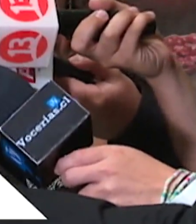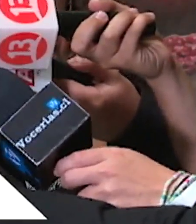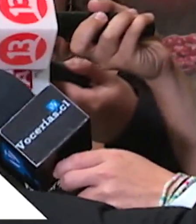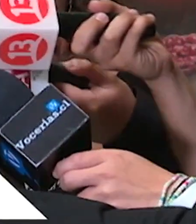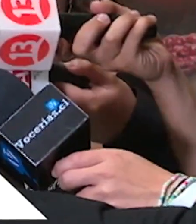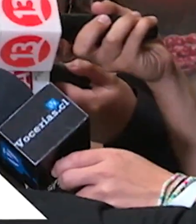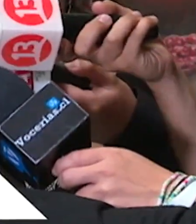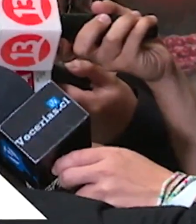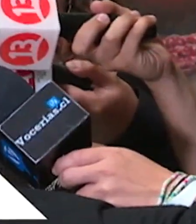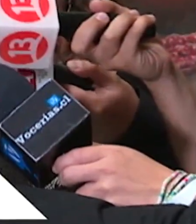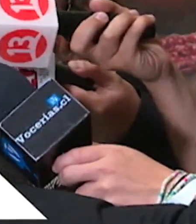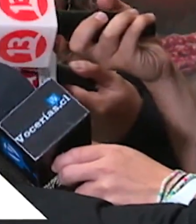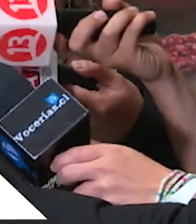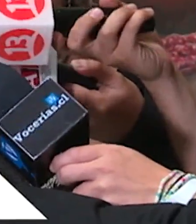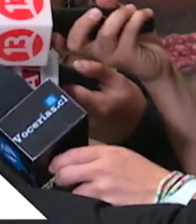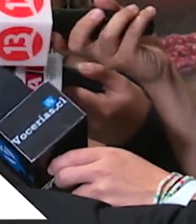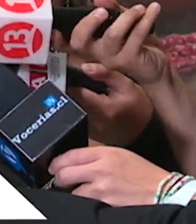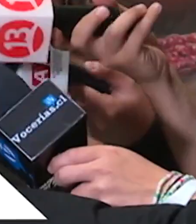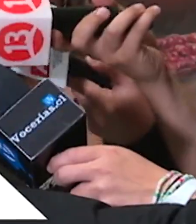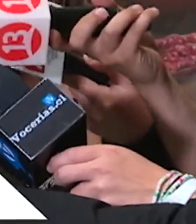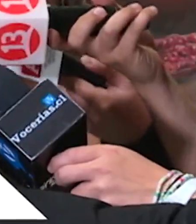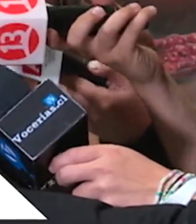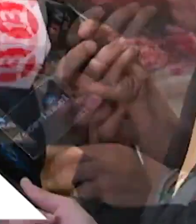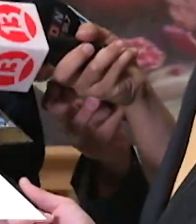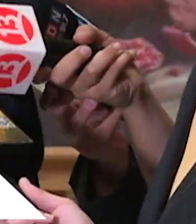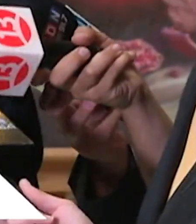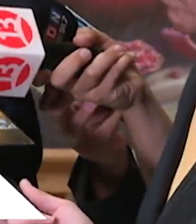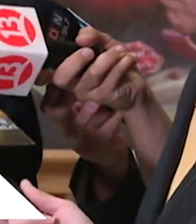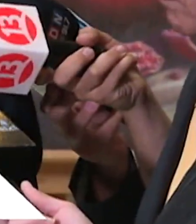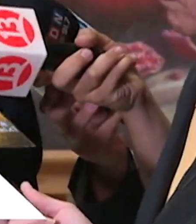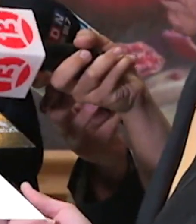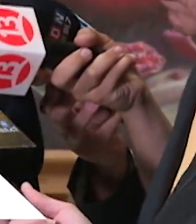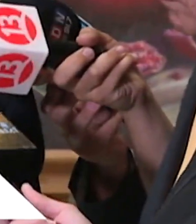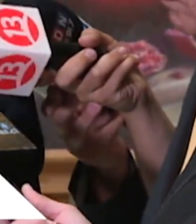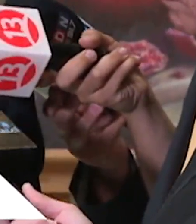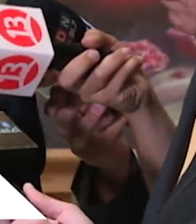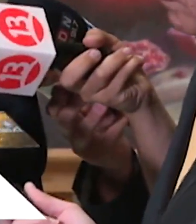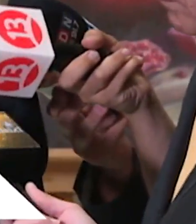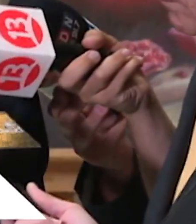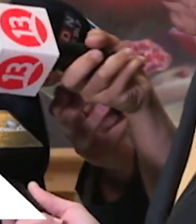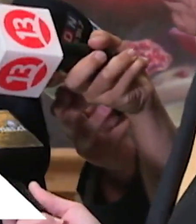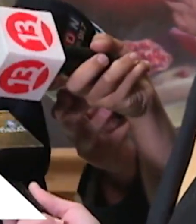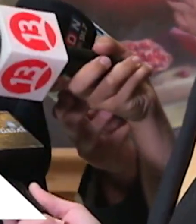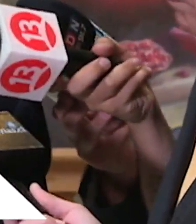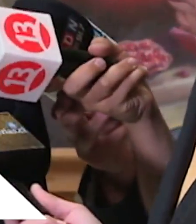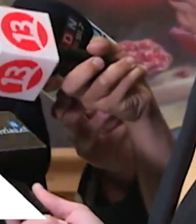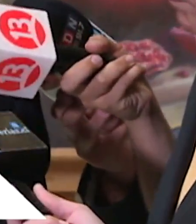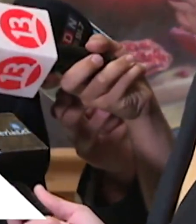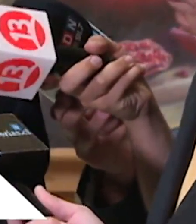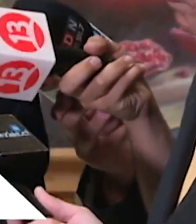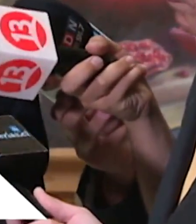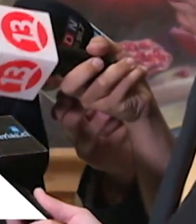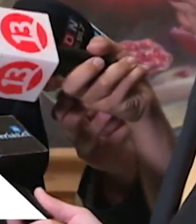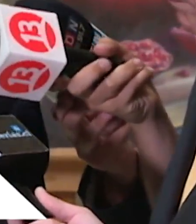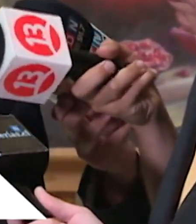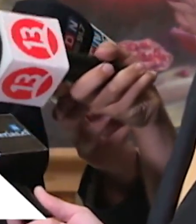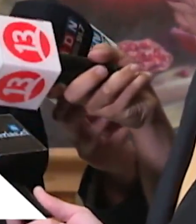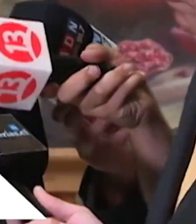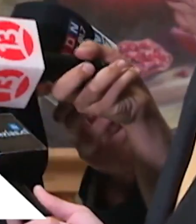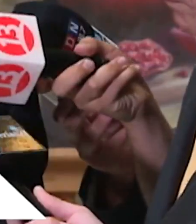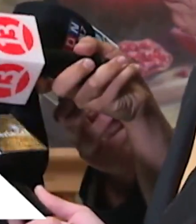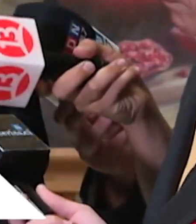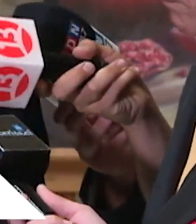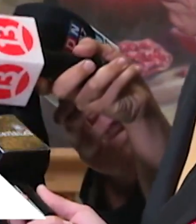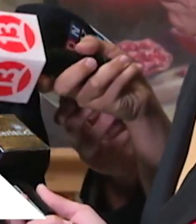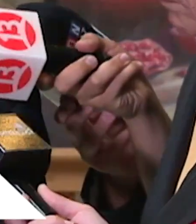solo por esta escaramuza político comunicacional aquí no basta militarizar la araucanía o